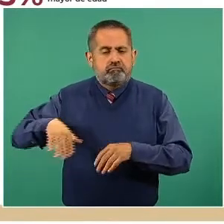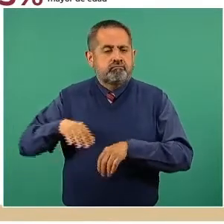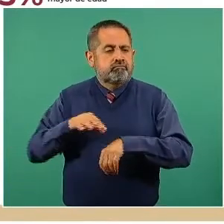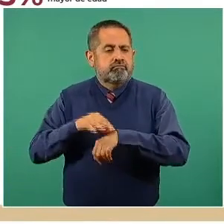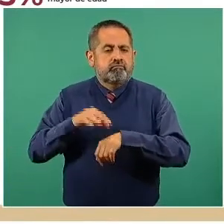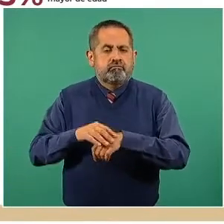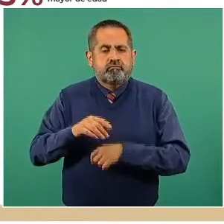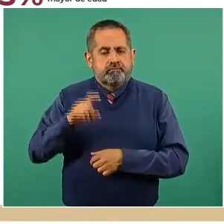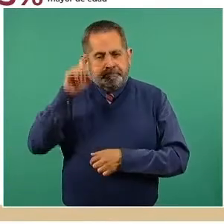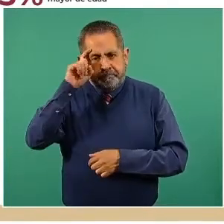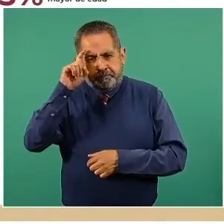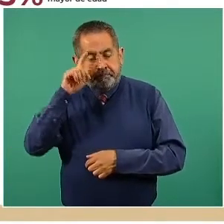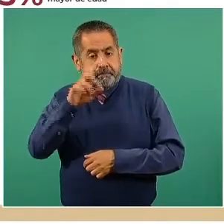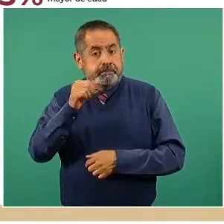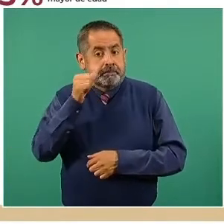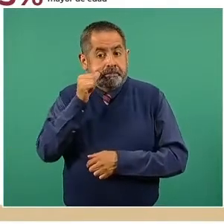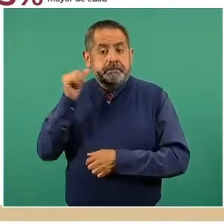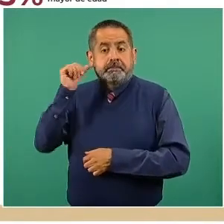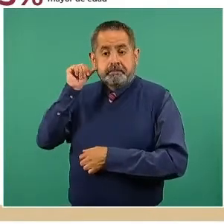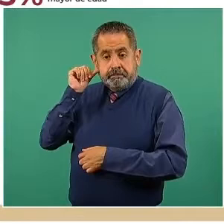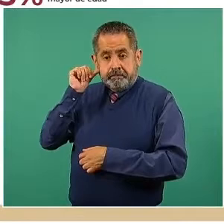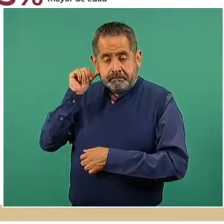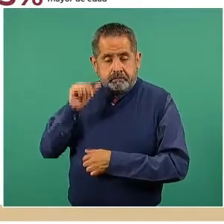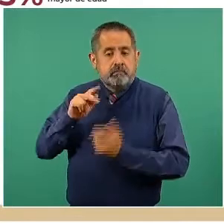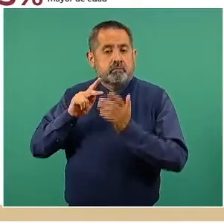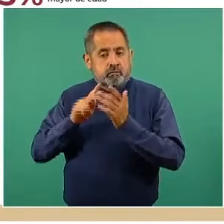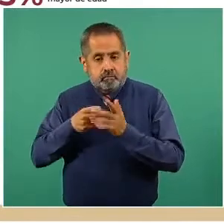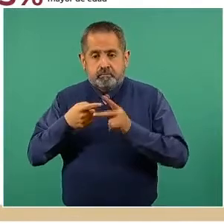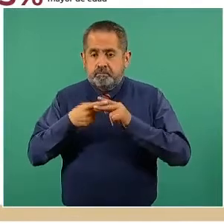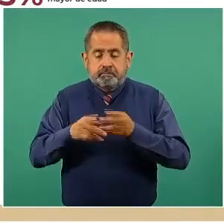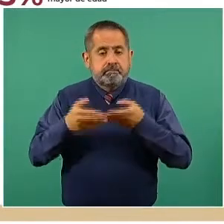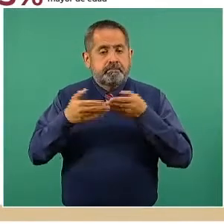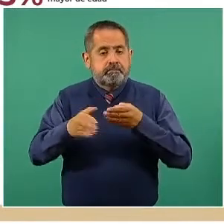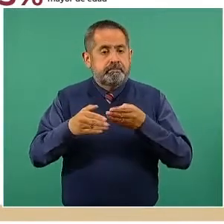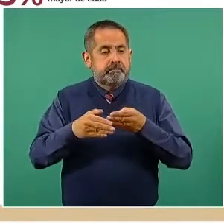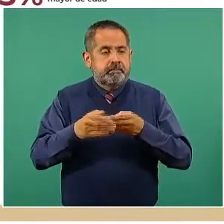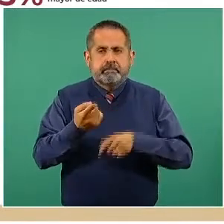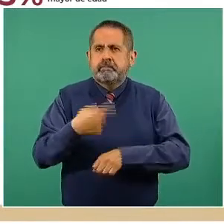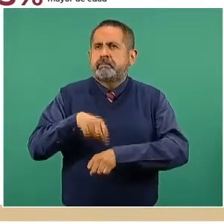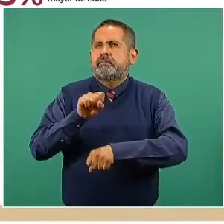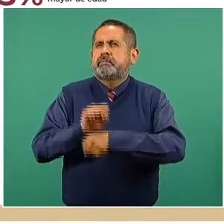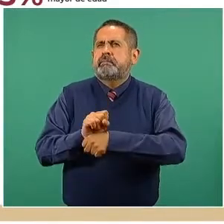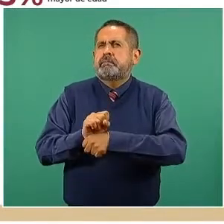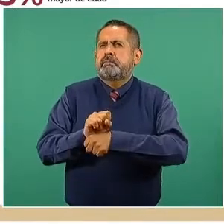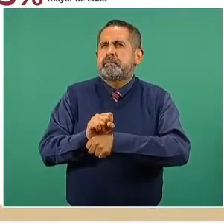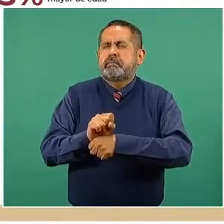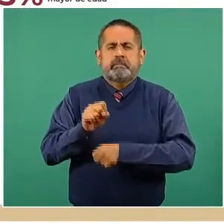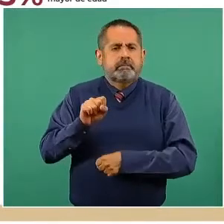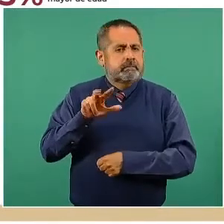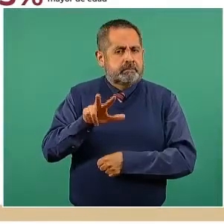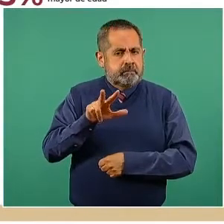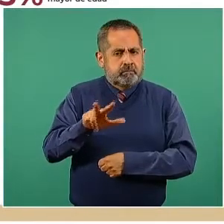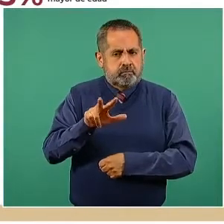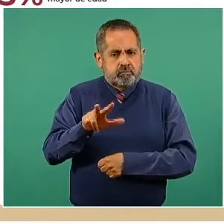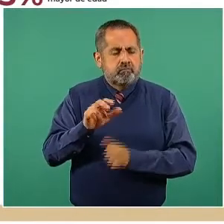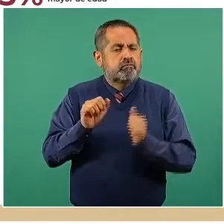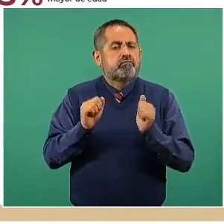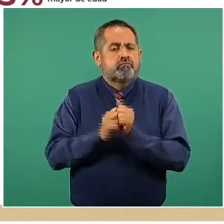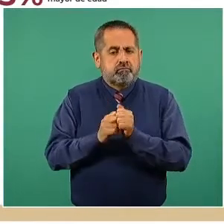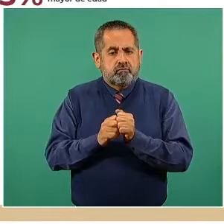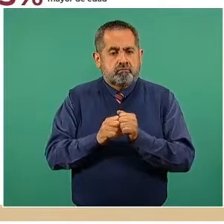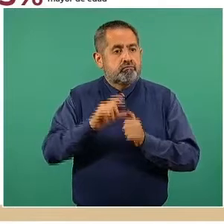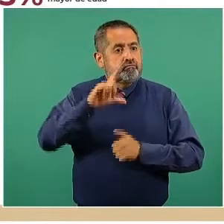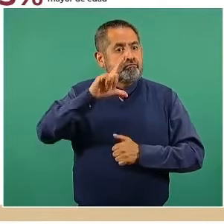López-Gatell, el día de ayer abrimos nuevamente una semana, para efectos de la gráfica, la semana 18 con un